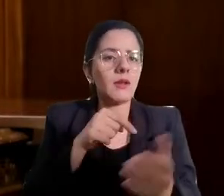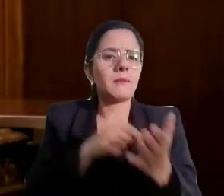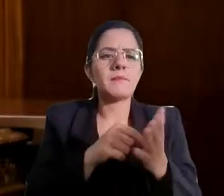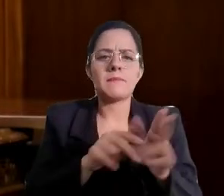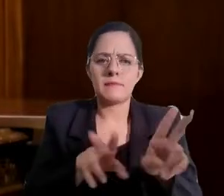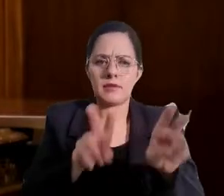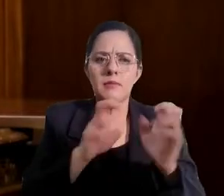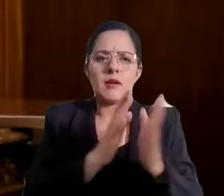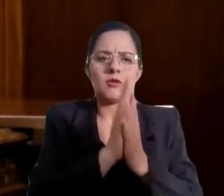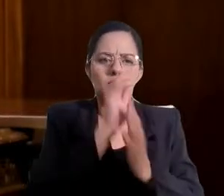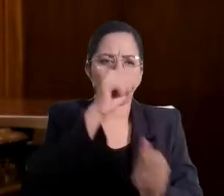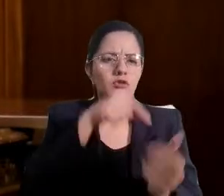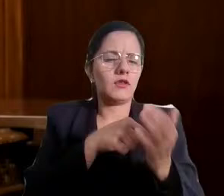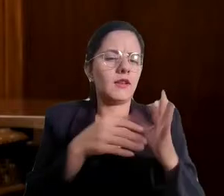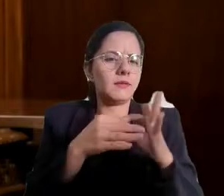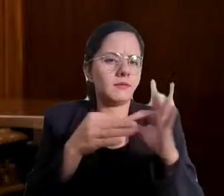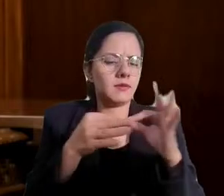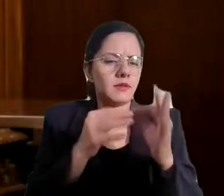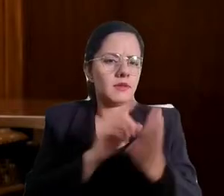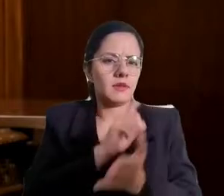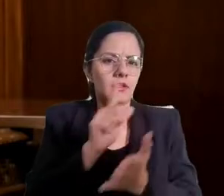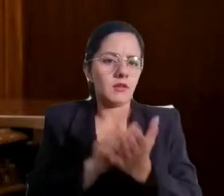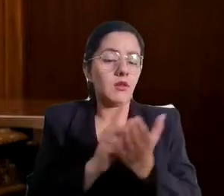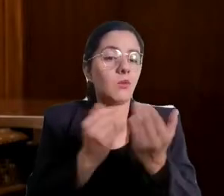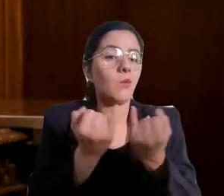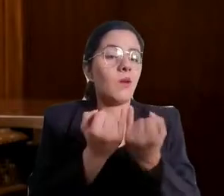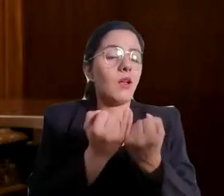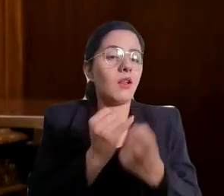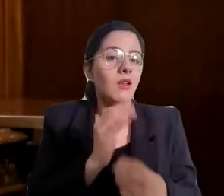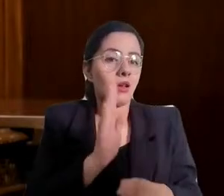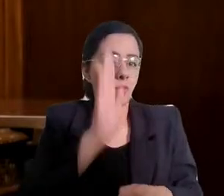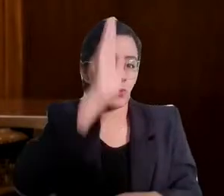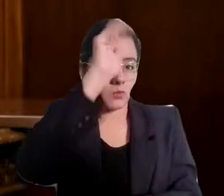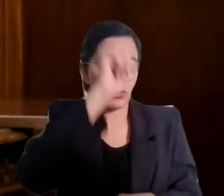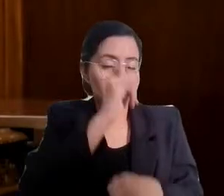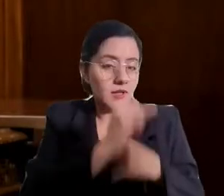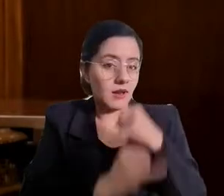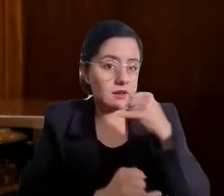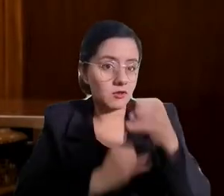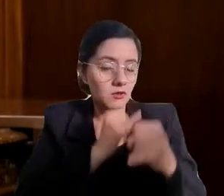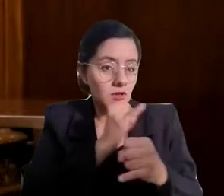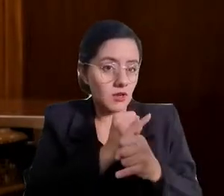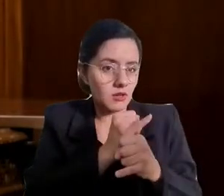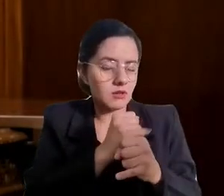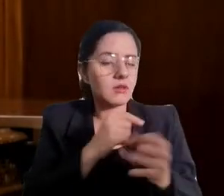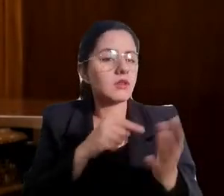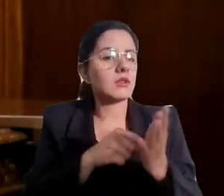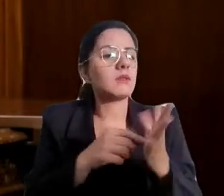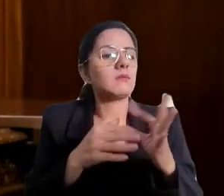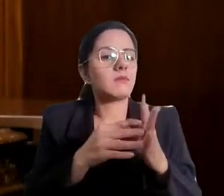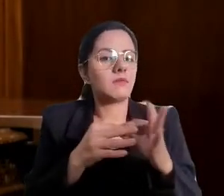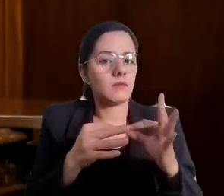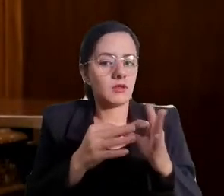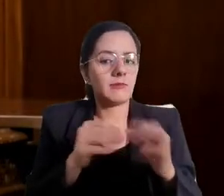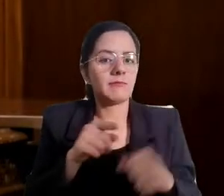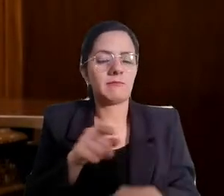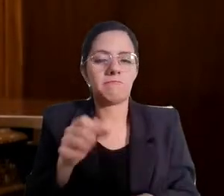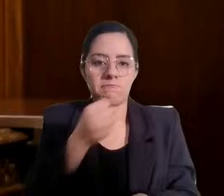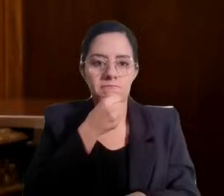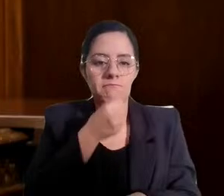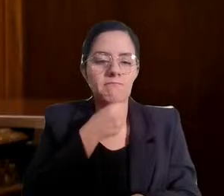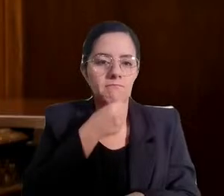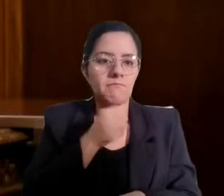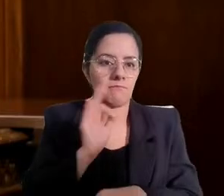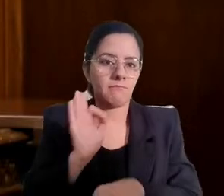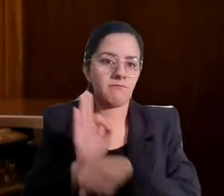constitucional, sino también internacional por conducto de la Organización de las Naciones